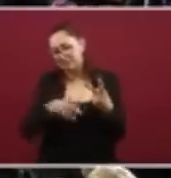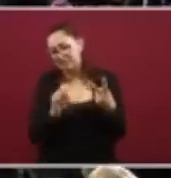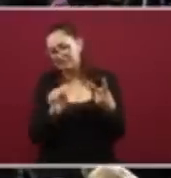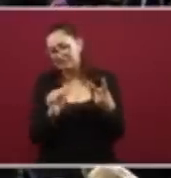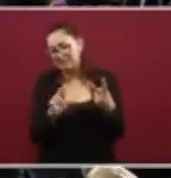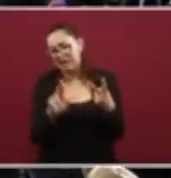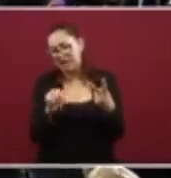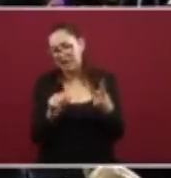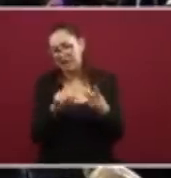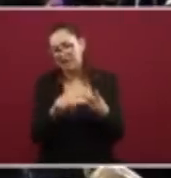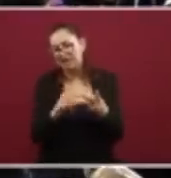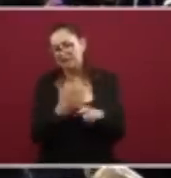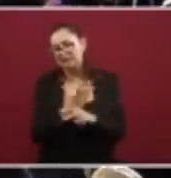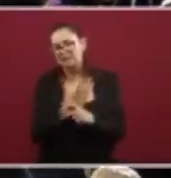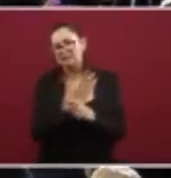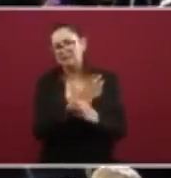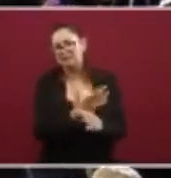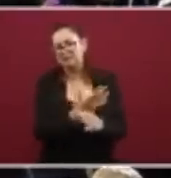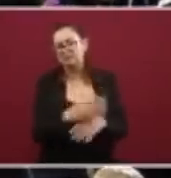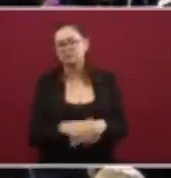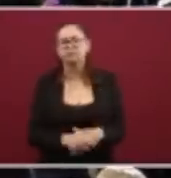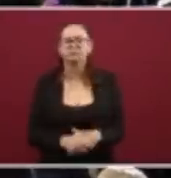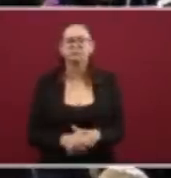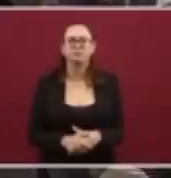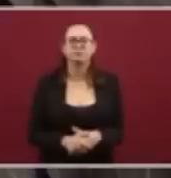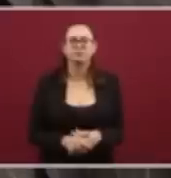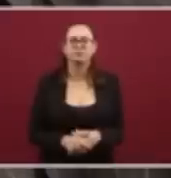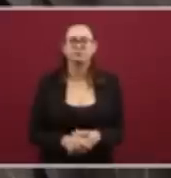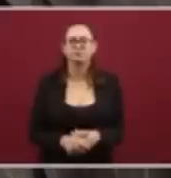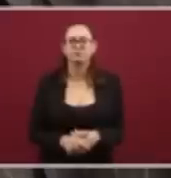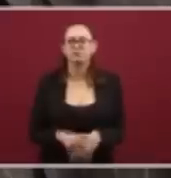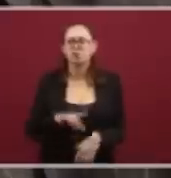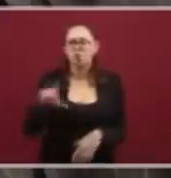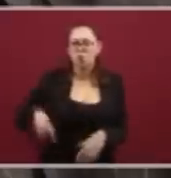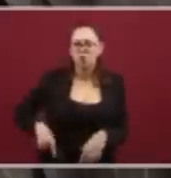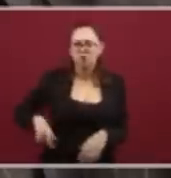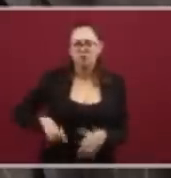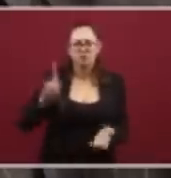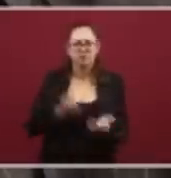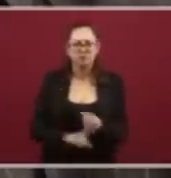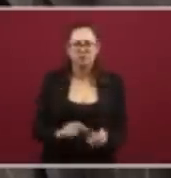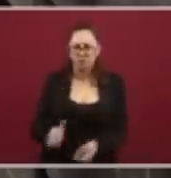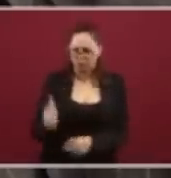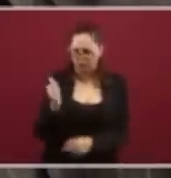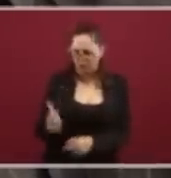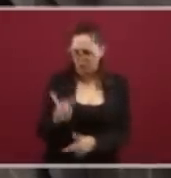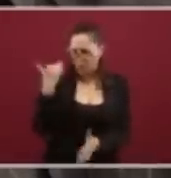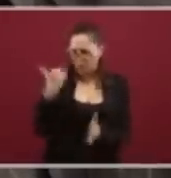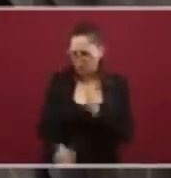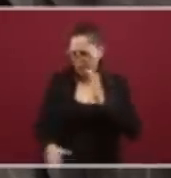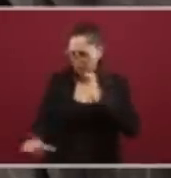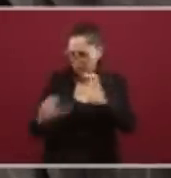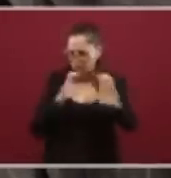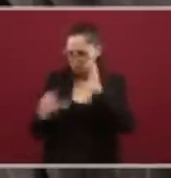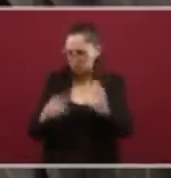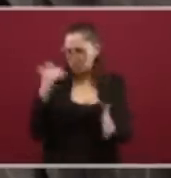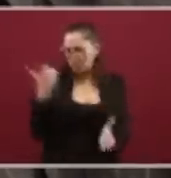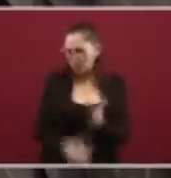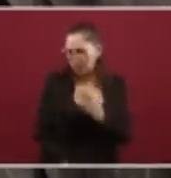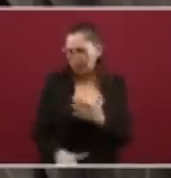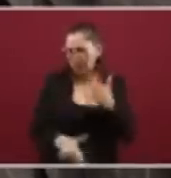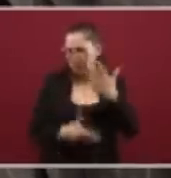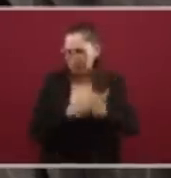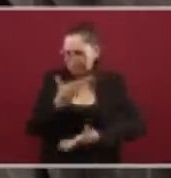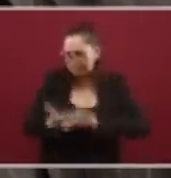pasa qué pasa en el gobierno hubo falta de comunicación falta de tacto para que